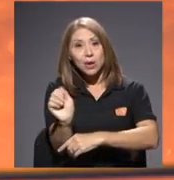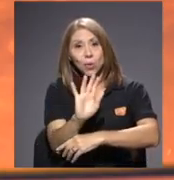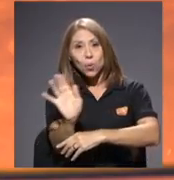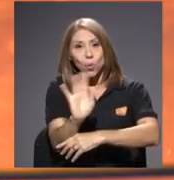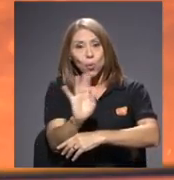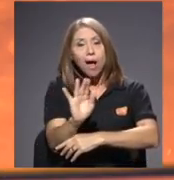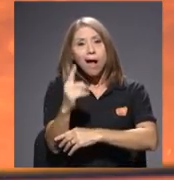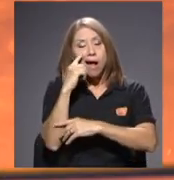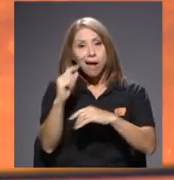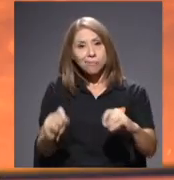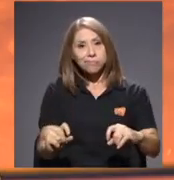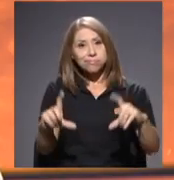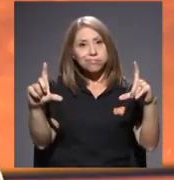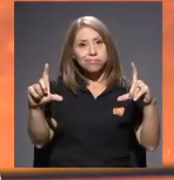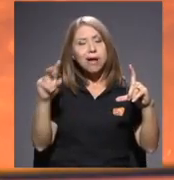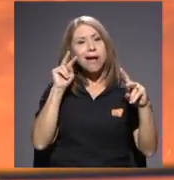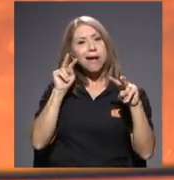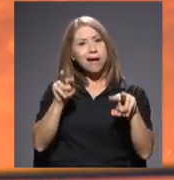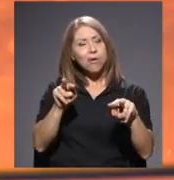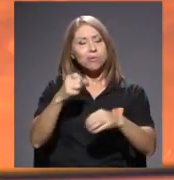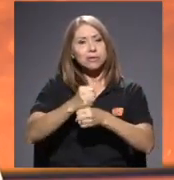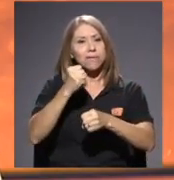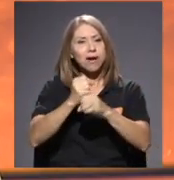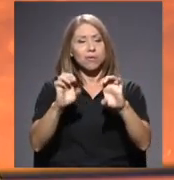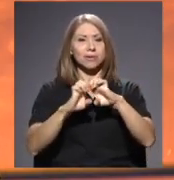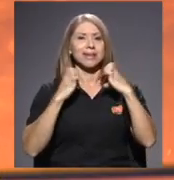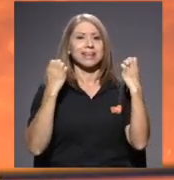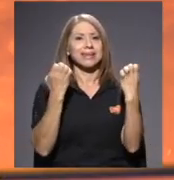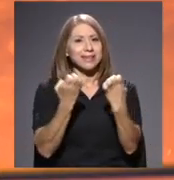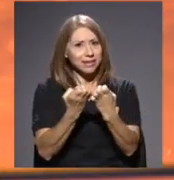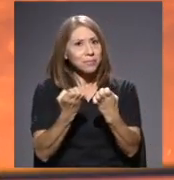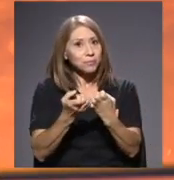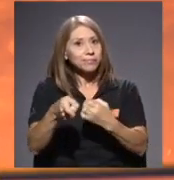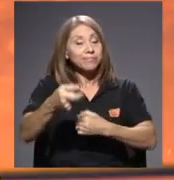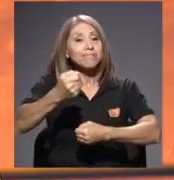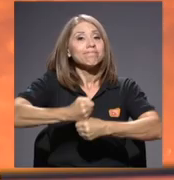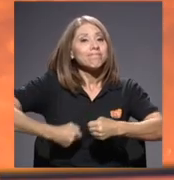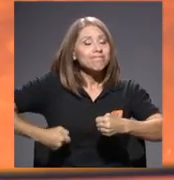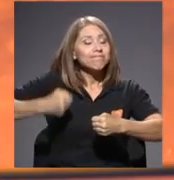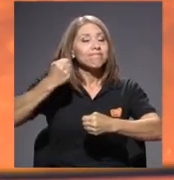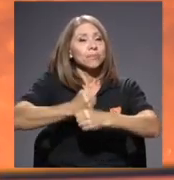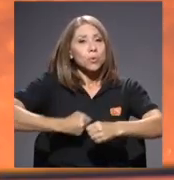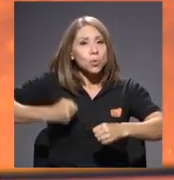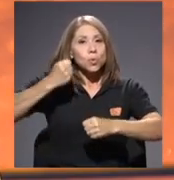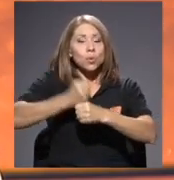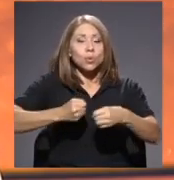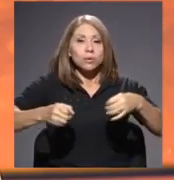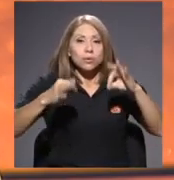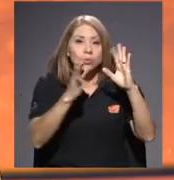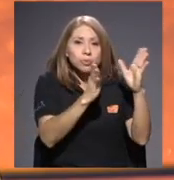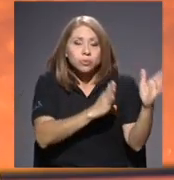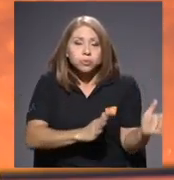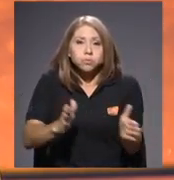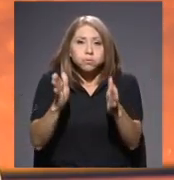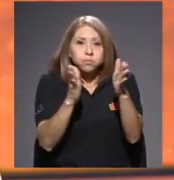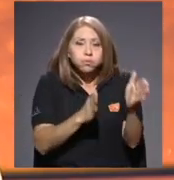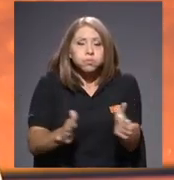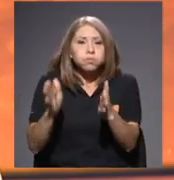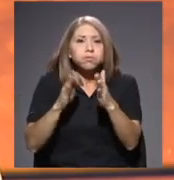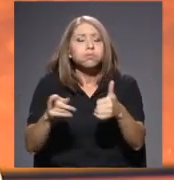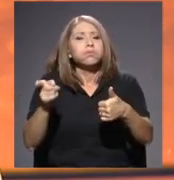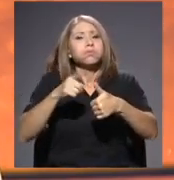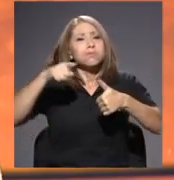un trabajo que en equipo se ha hecho y que se ha trabajado de una manera muy organizada, llevándole